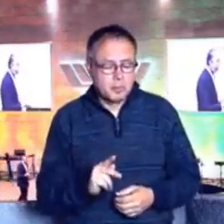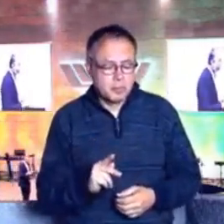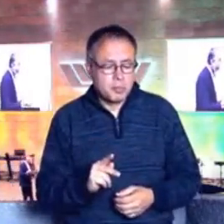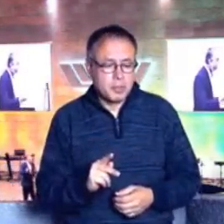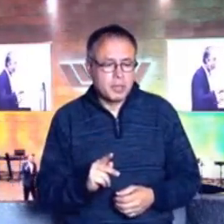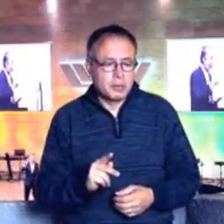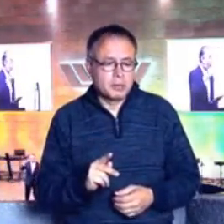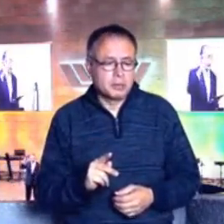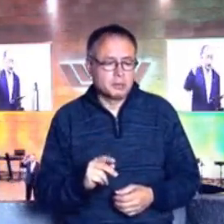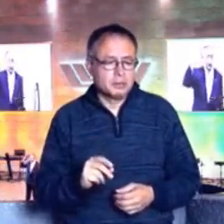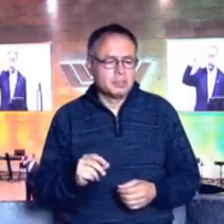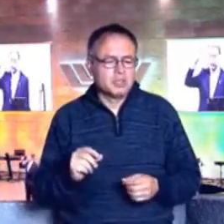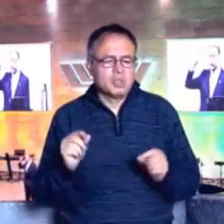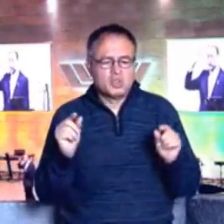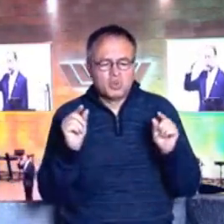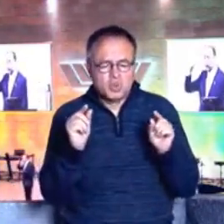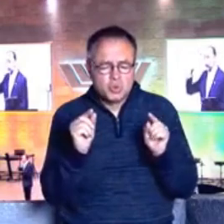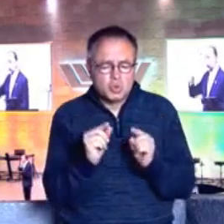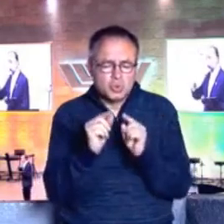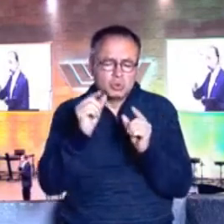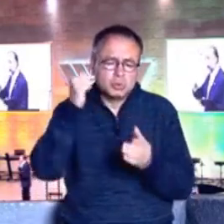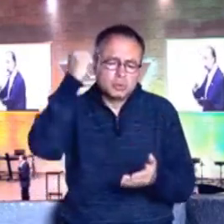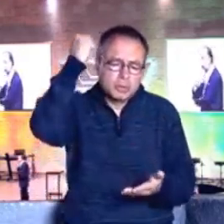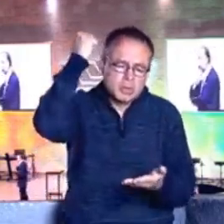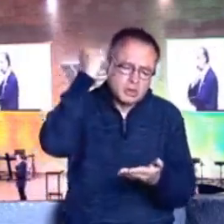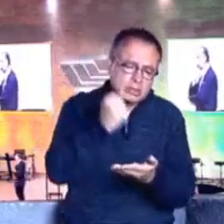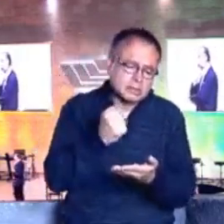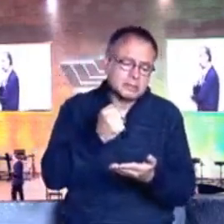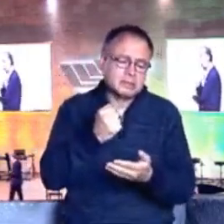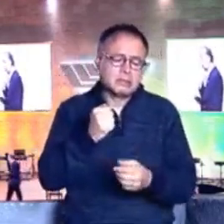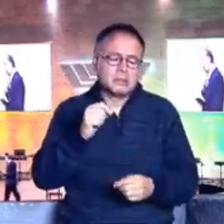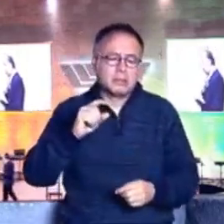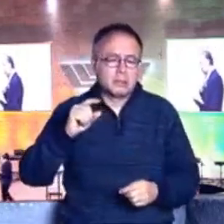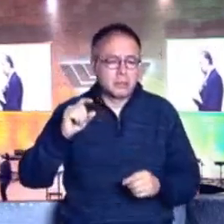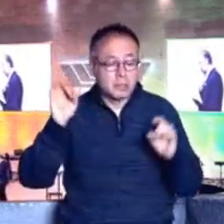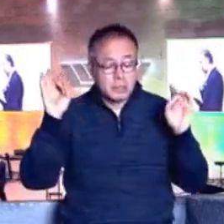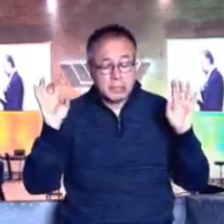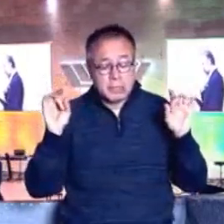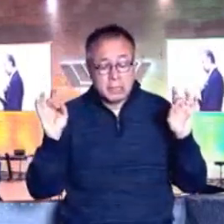hasta que tuvo el cuchillo en su mano y estuvo a punto de degollar y